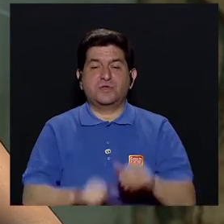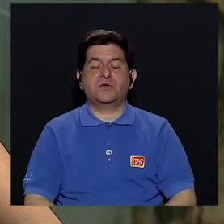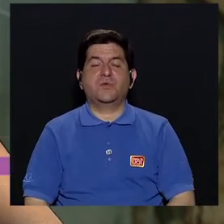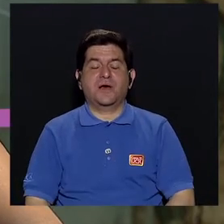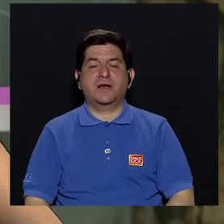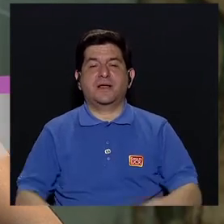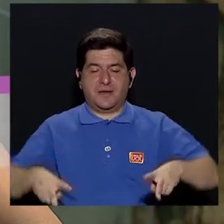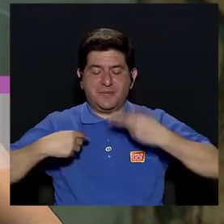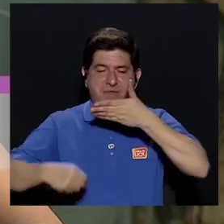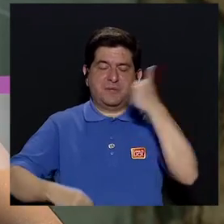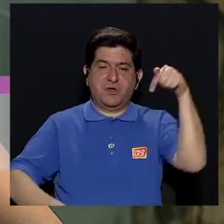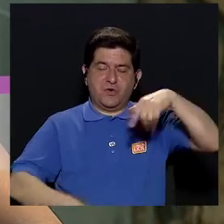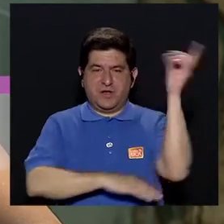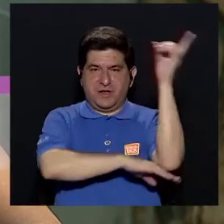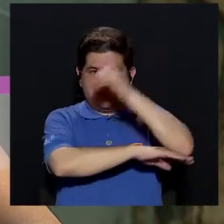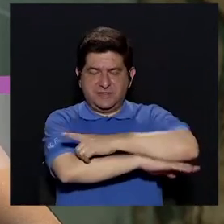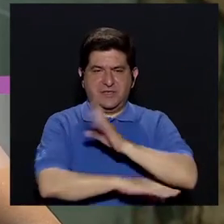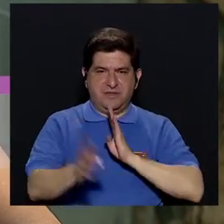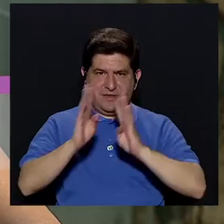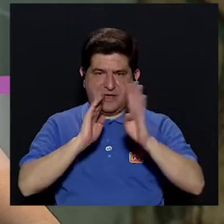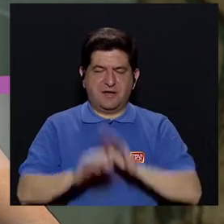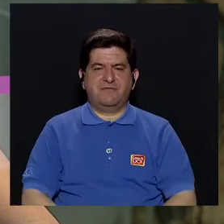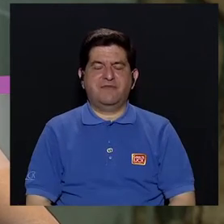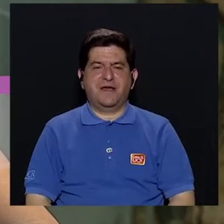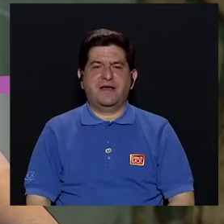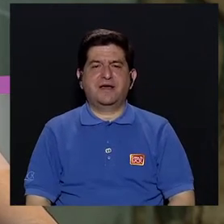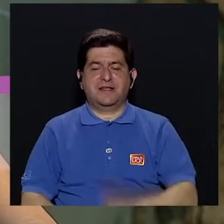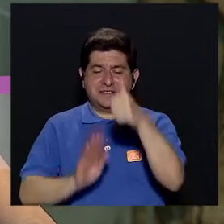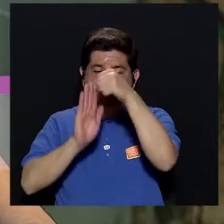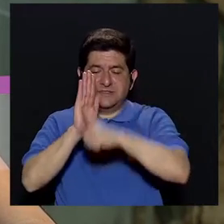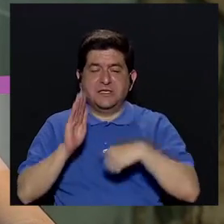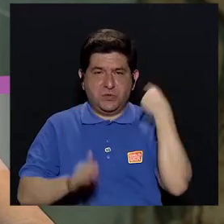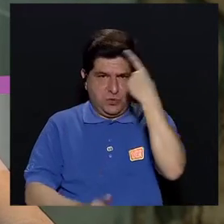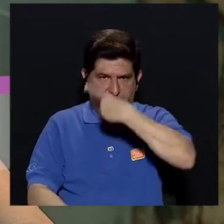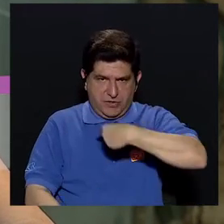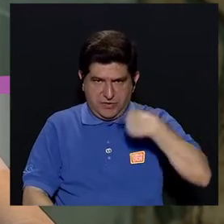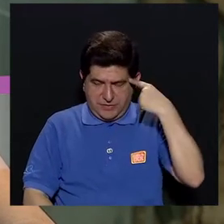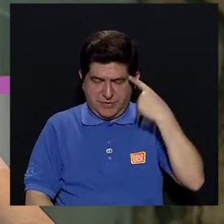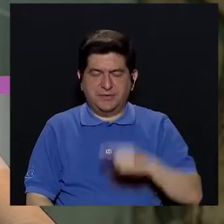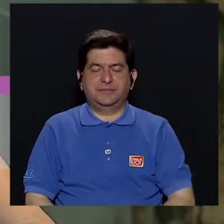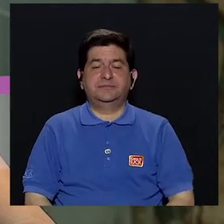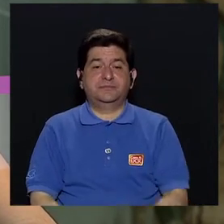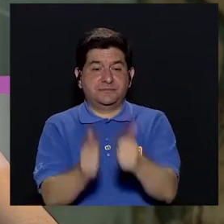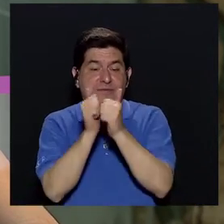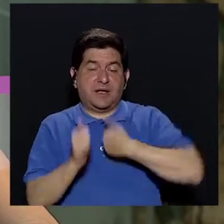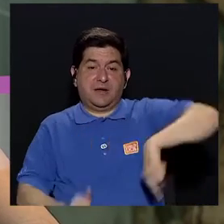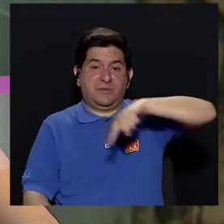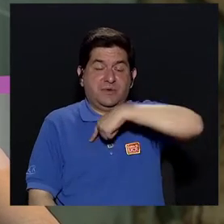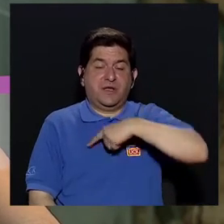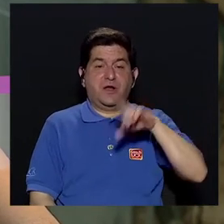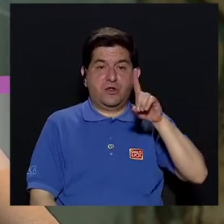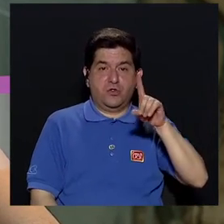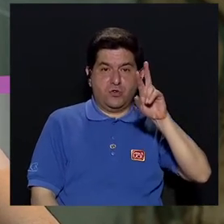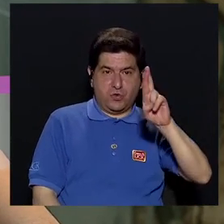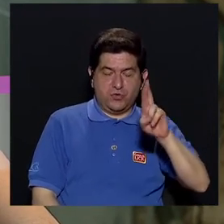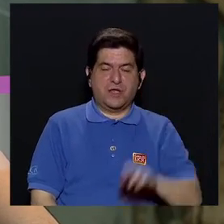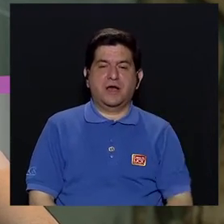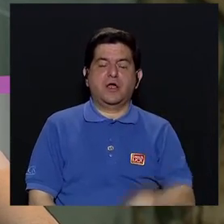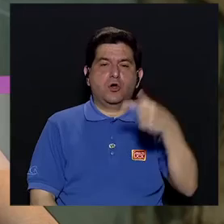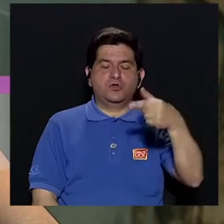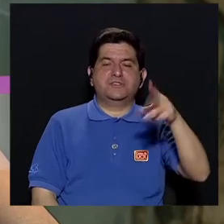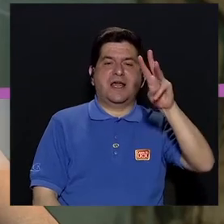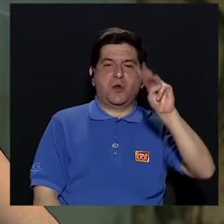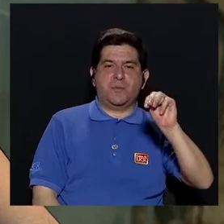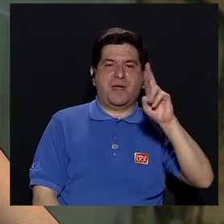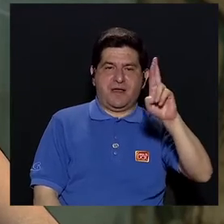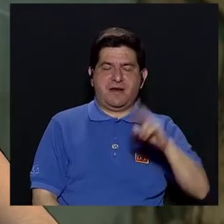Continuamos con más de Vivir Mejor el día de hoy, conversando sobre la cirugía maxilofacial, y nos acompaña para eso el doctor Gonzalo